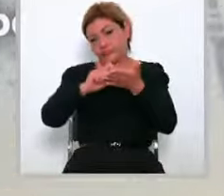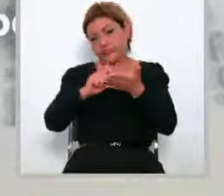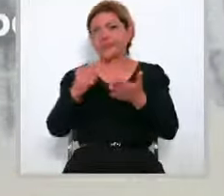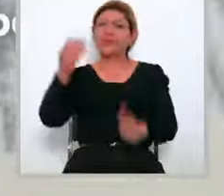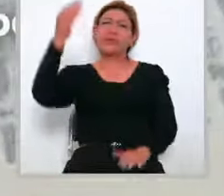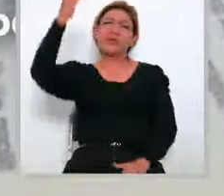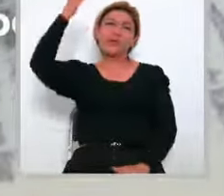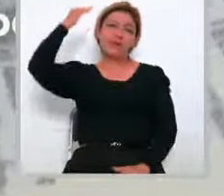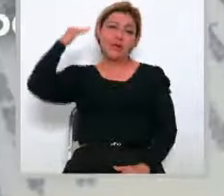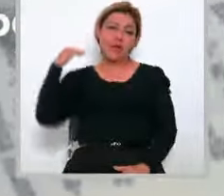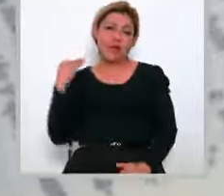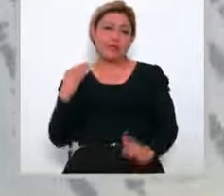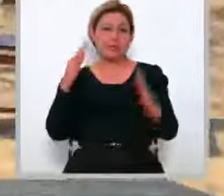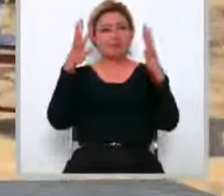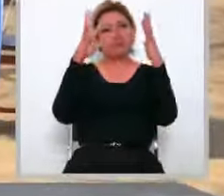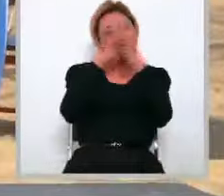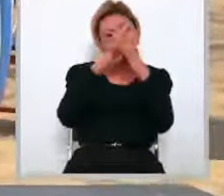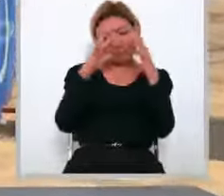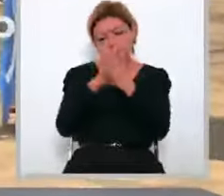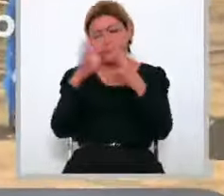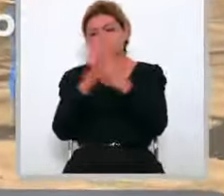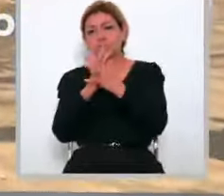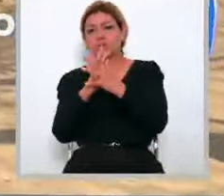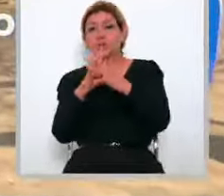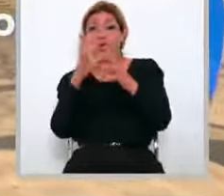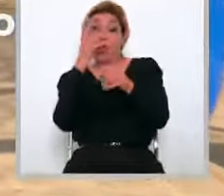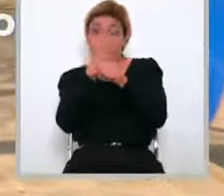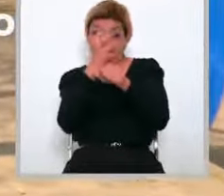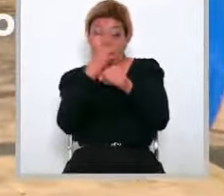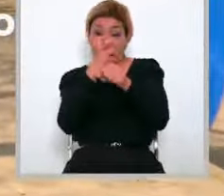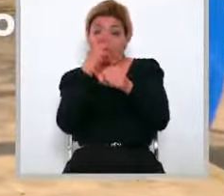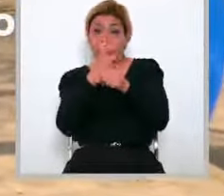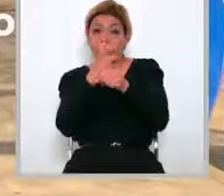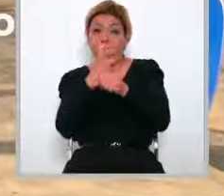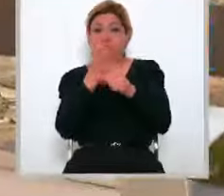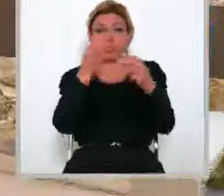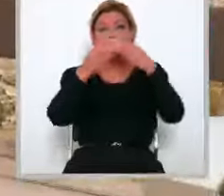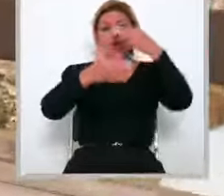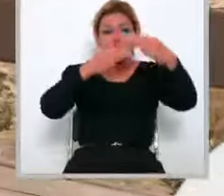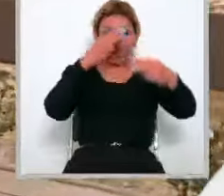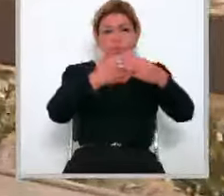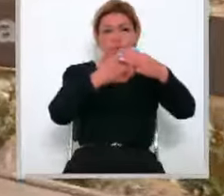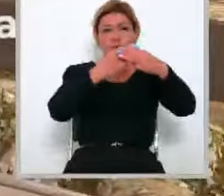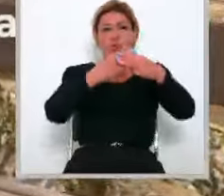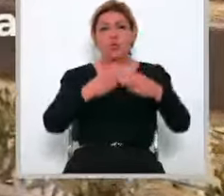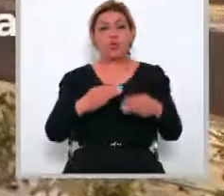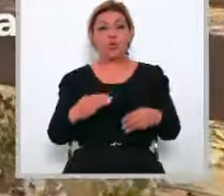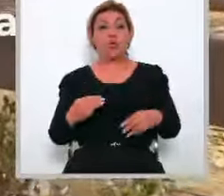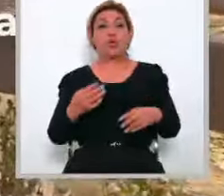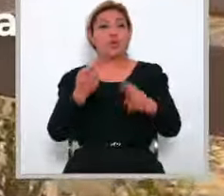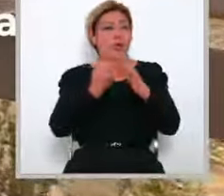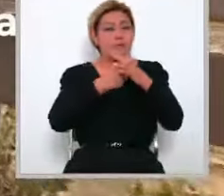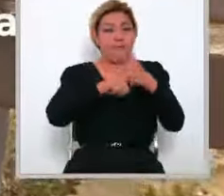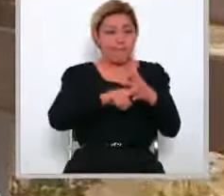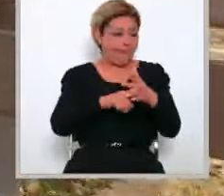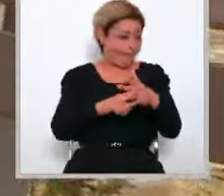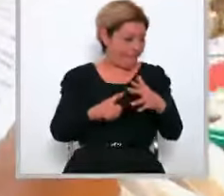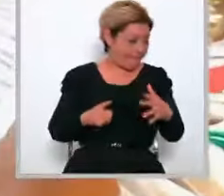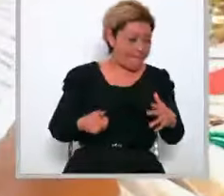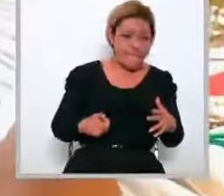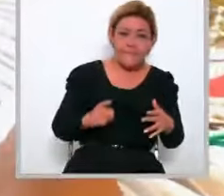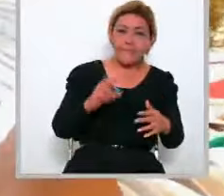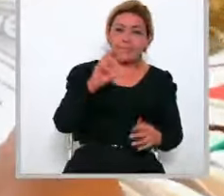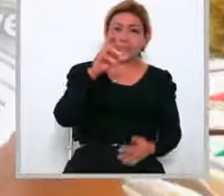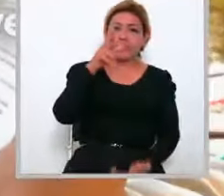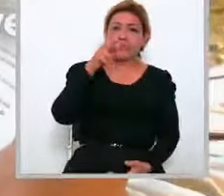poder y Ana, una pequeña de 13 años de edad, recibe un diario como regalo. Aquí comenzará a escribir y a contarle a Kitty